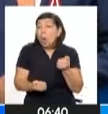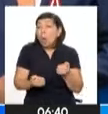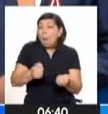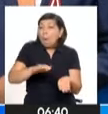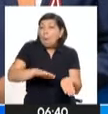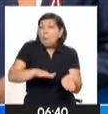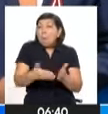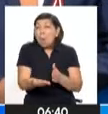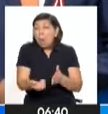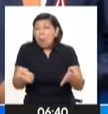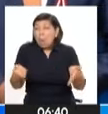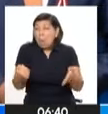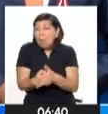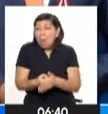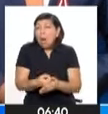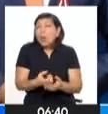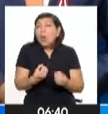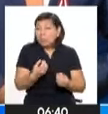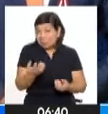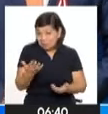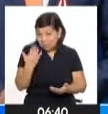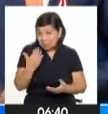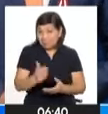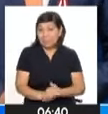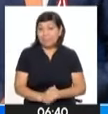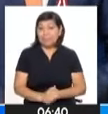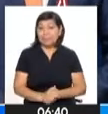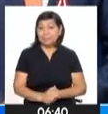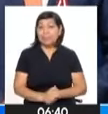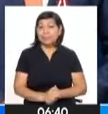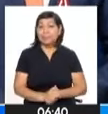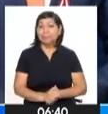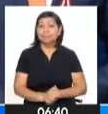suscitó ese accidente vehicular?